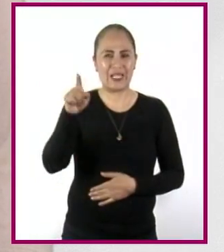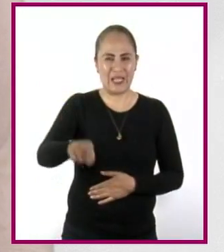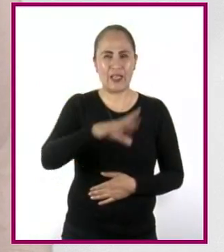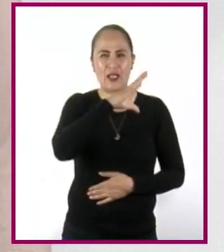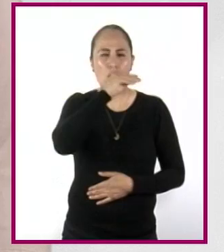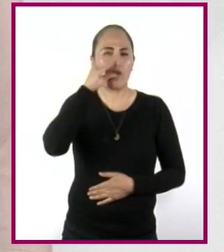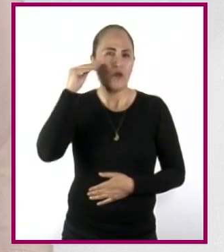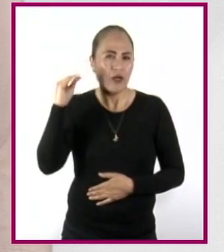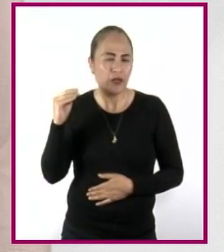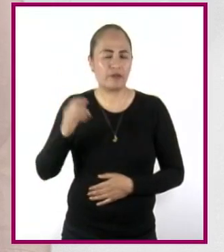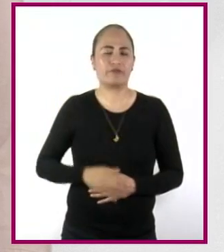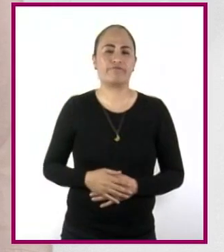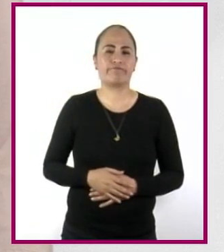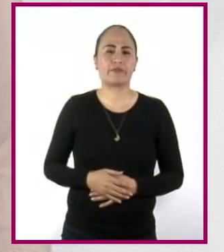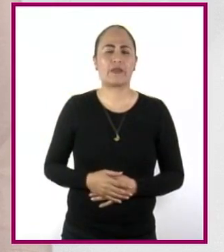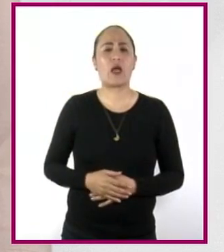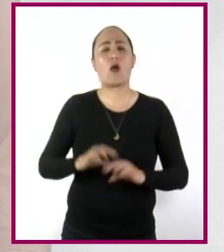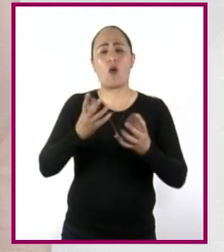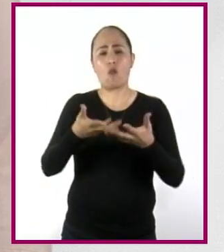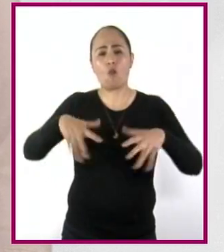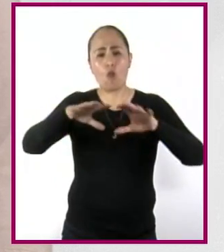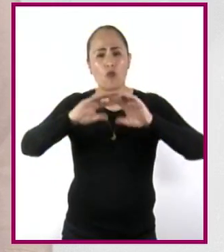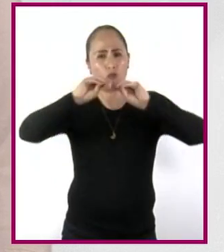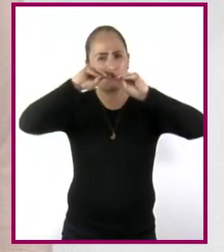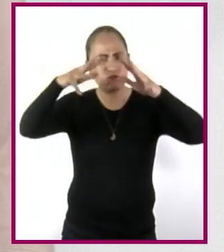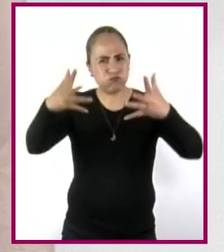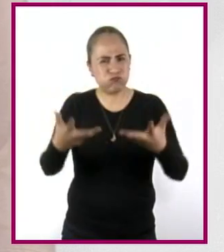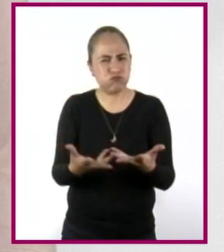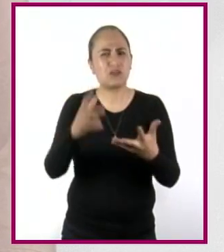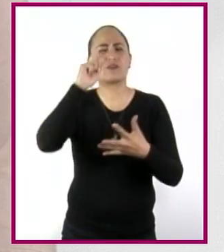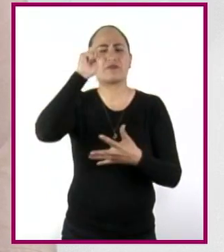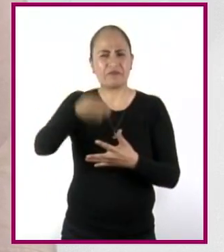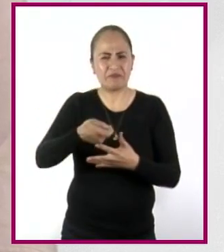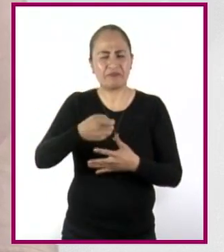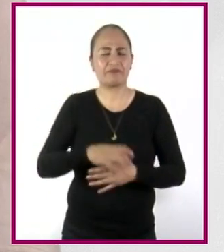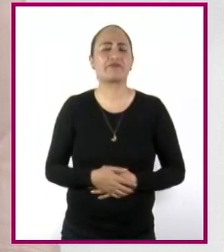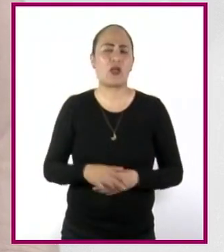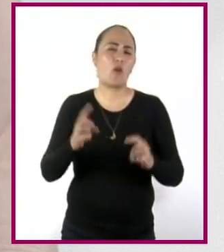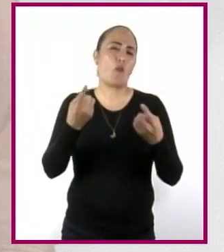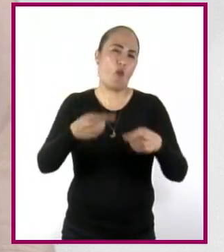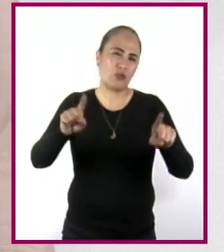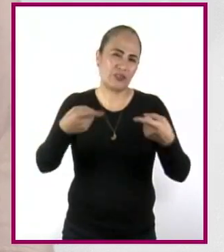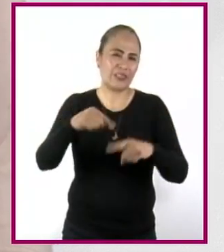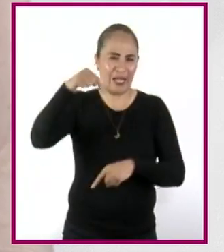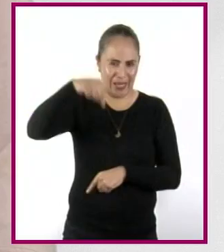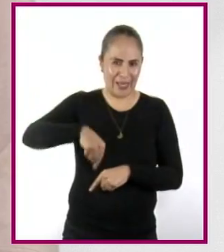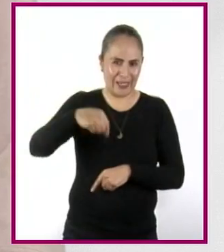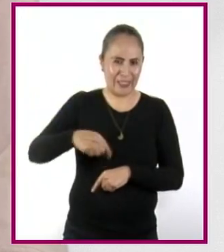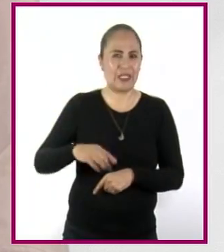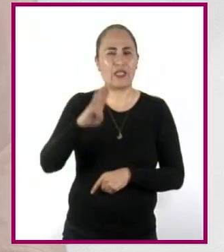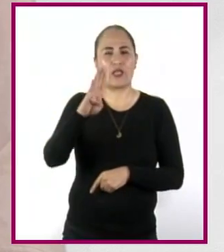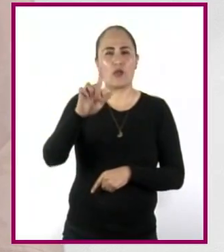afroamericanos. Su legado es para el mundo, pues este espíritu ha determinado buena parte de la música americana,